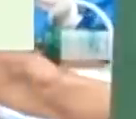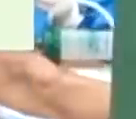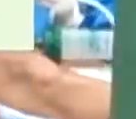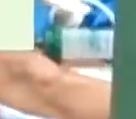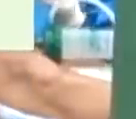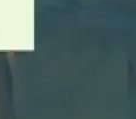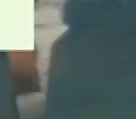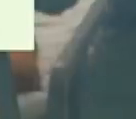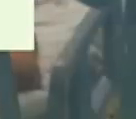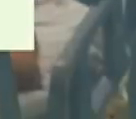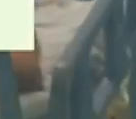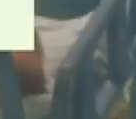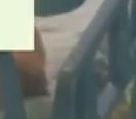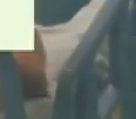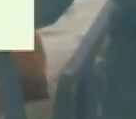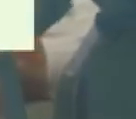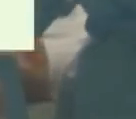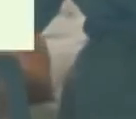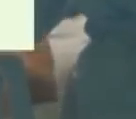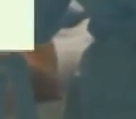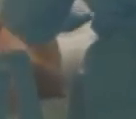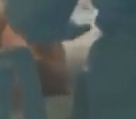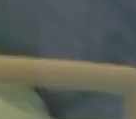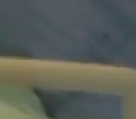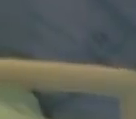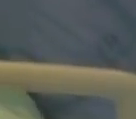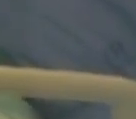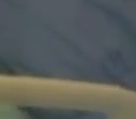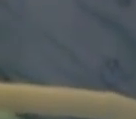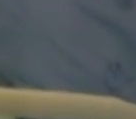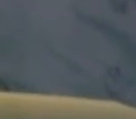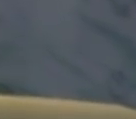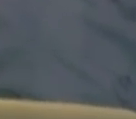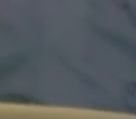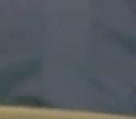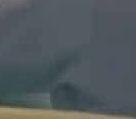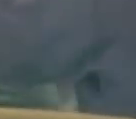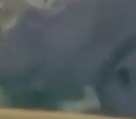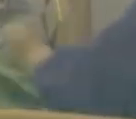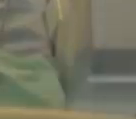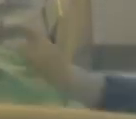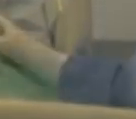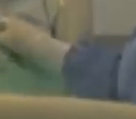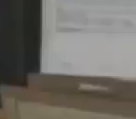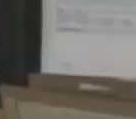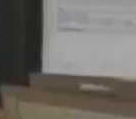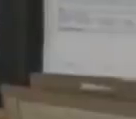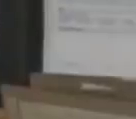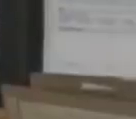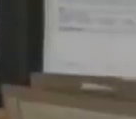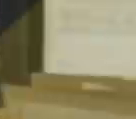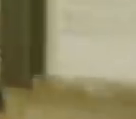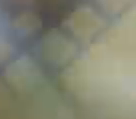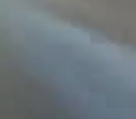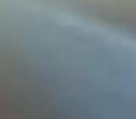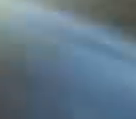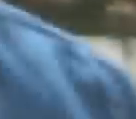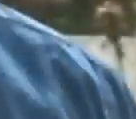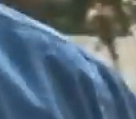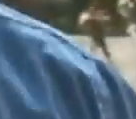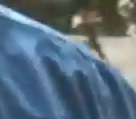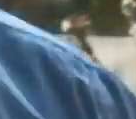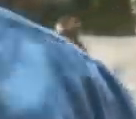en el estado de Amazonas, exactamente en Manaus, la población que ha sufrido los embates más fuertes por la